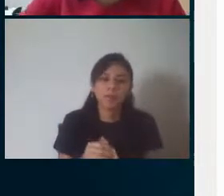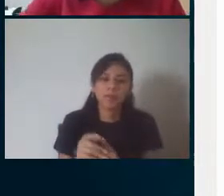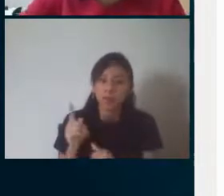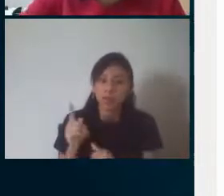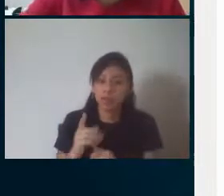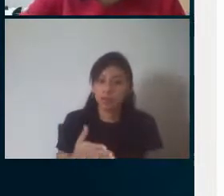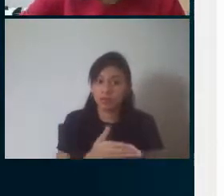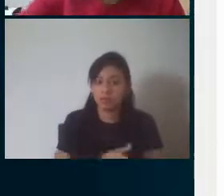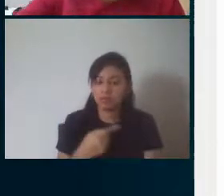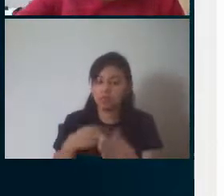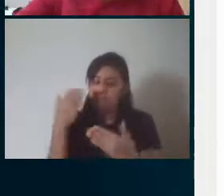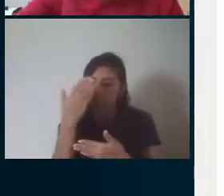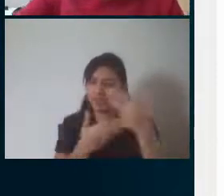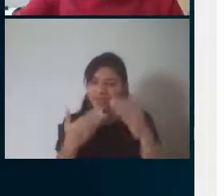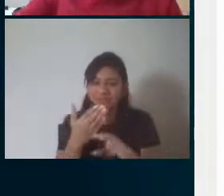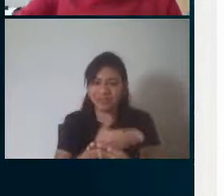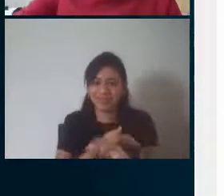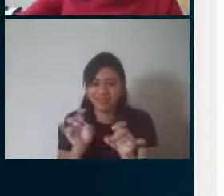que yo coloqué.